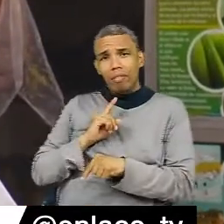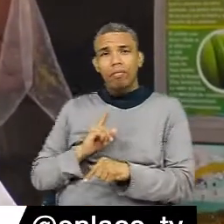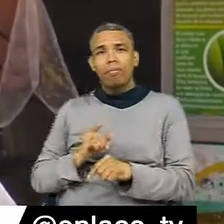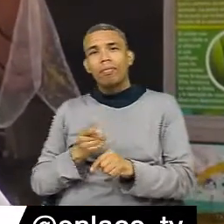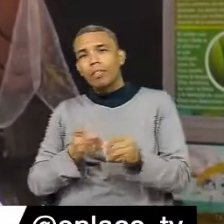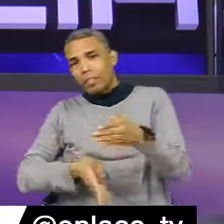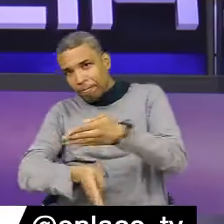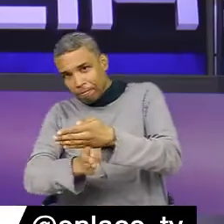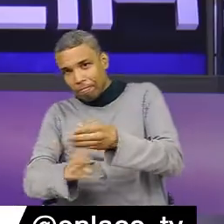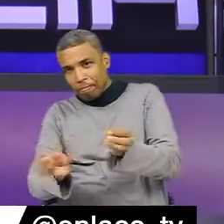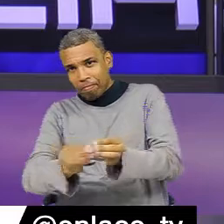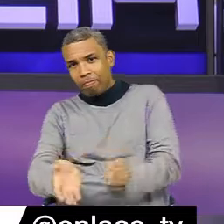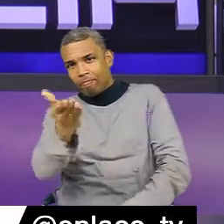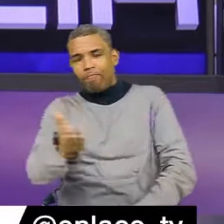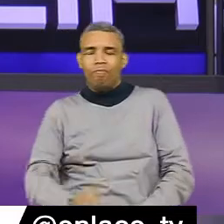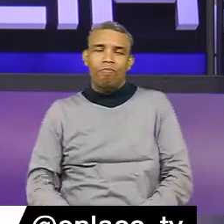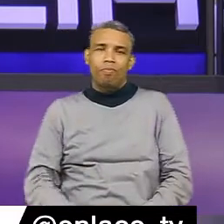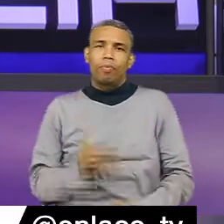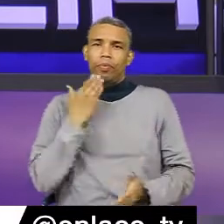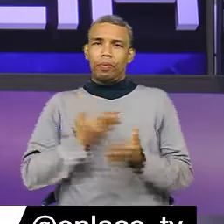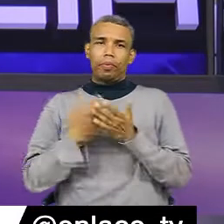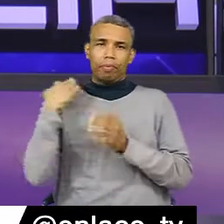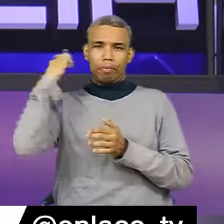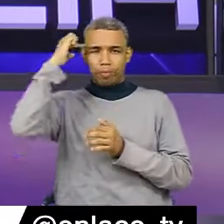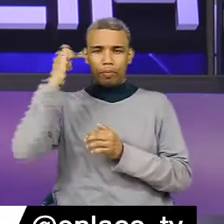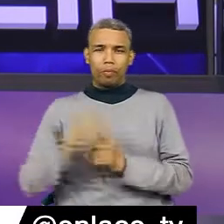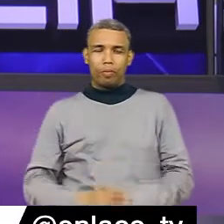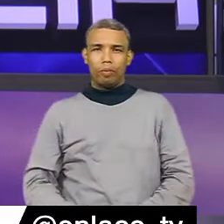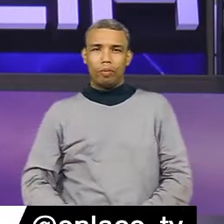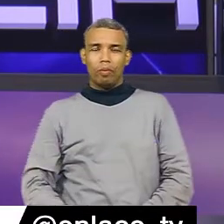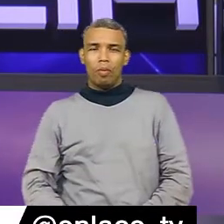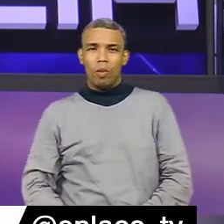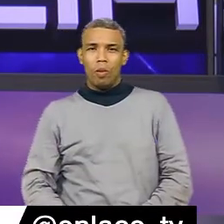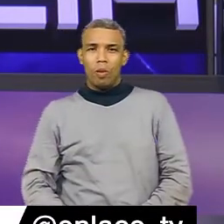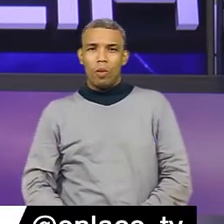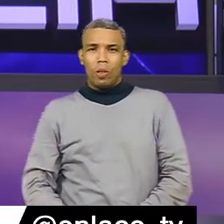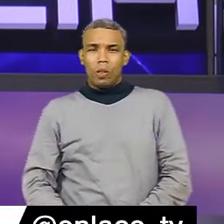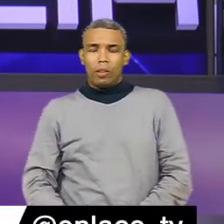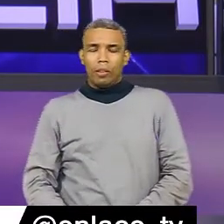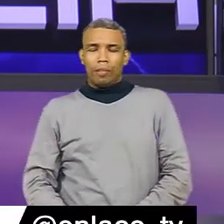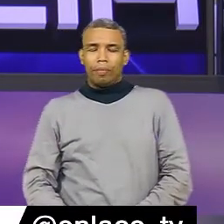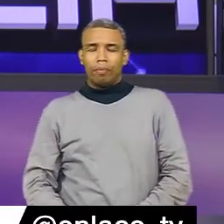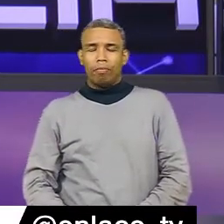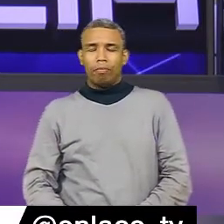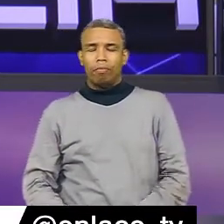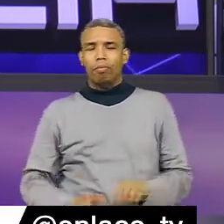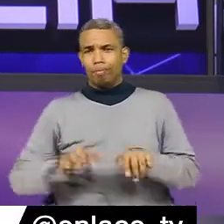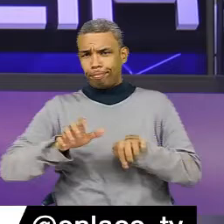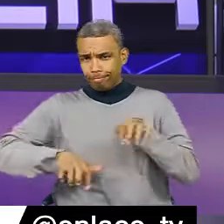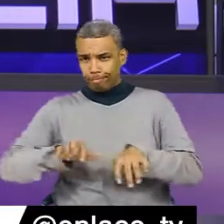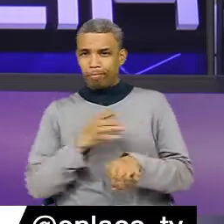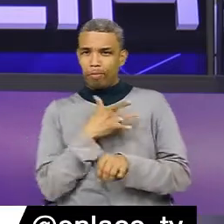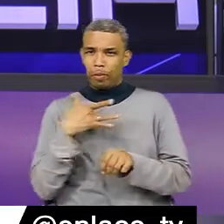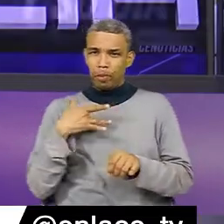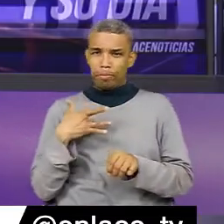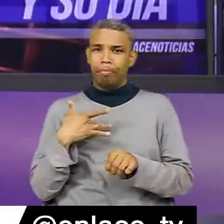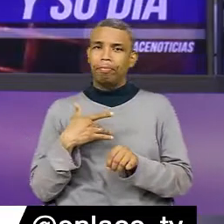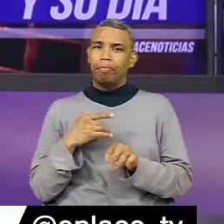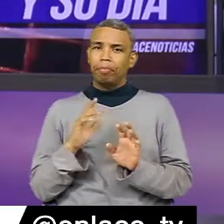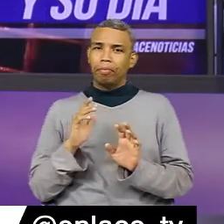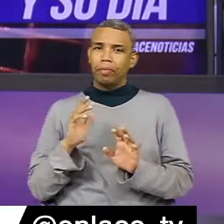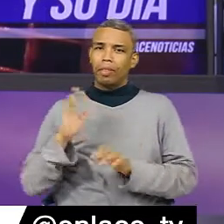tardes. Pedro, gracias por la información. Y tanto la Secretaría Local de Salud como ambientalistas hacen parte de la jornada que conmemora